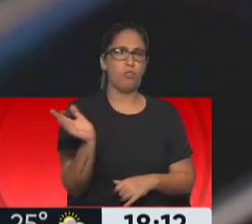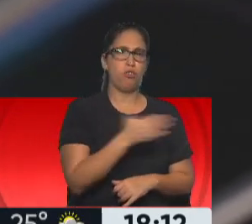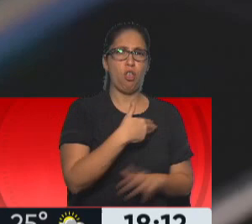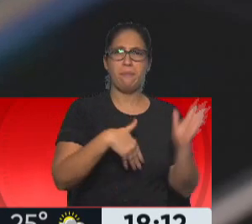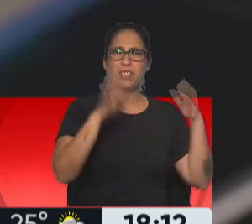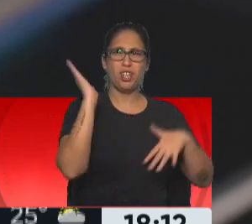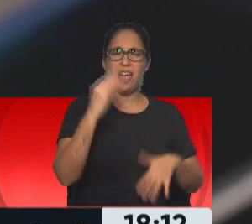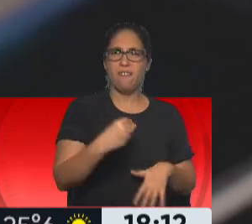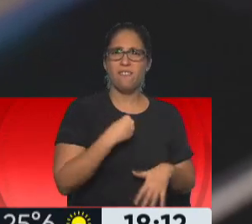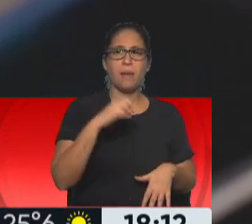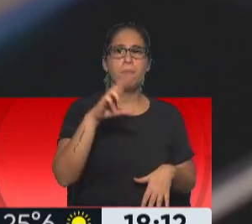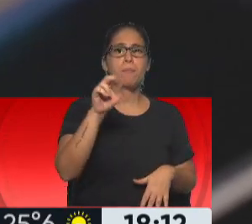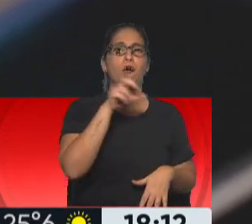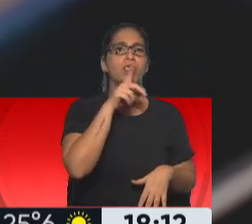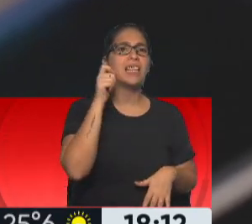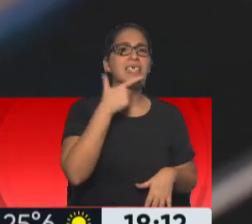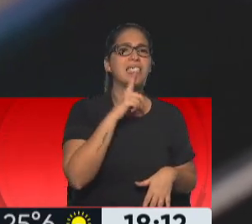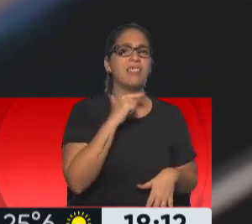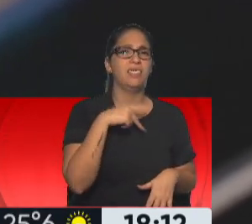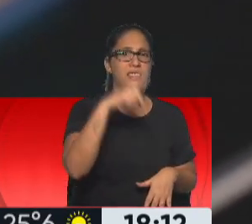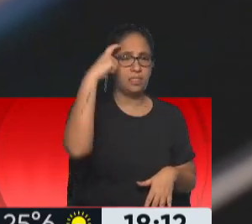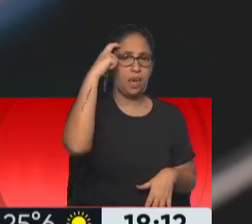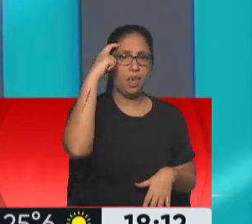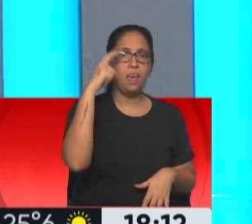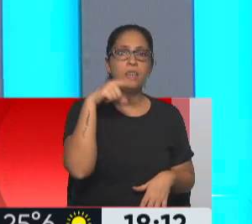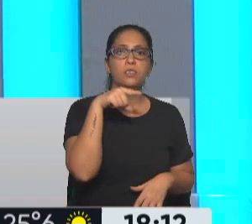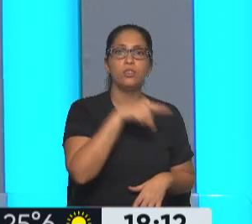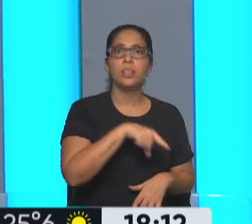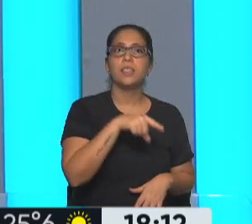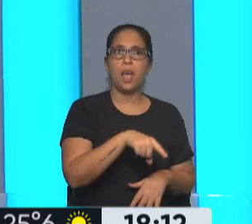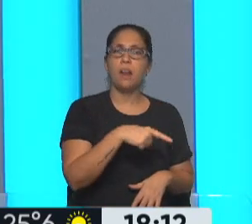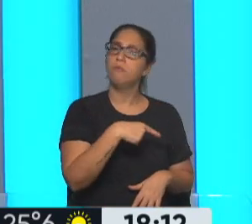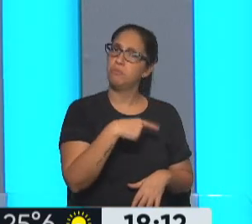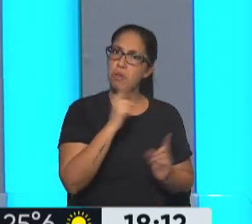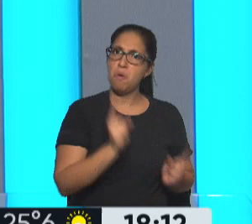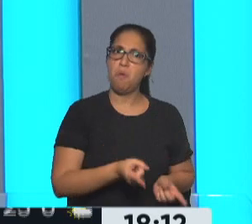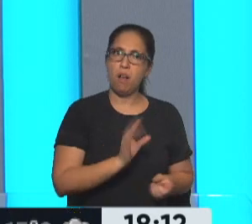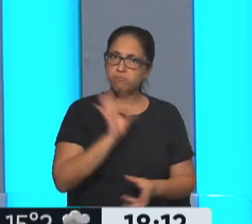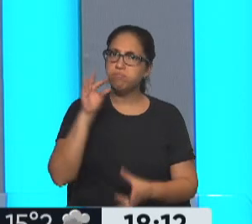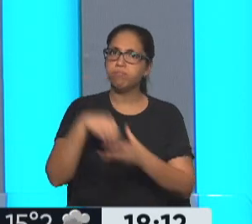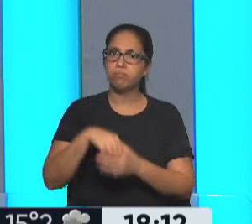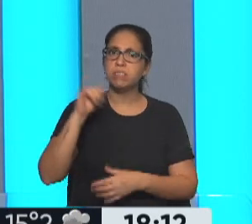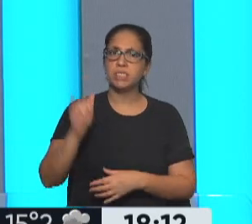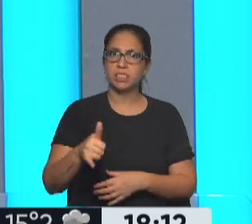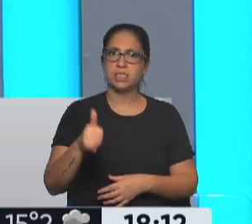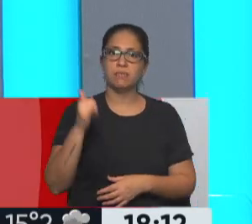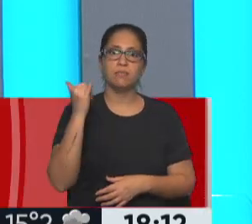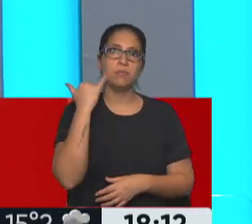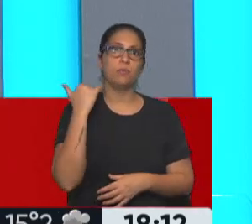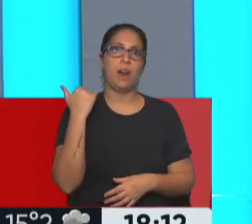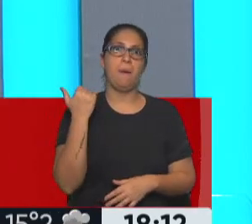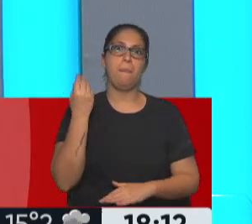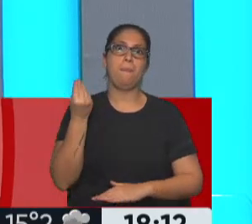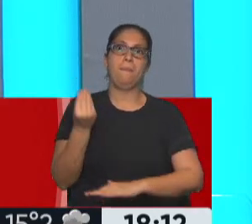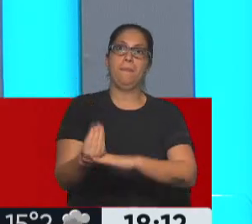el presidente, el republicano, como decíamos, fue uno de los primeros en sostener que iba a participar y que está llegando y que por supuesto es una de las